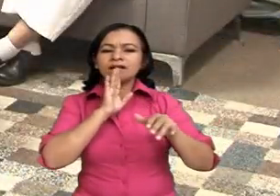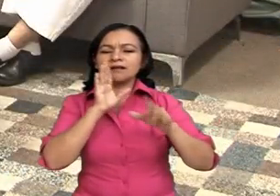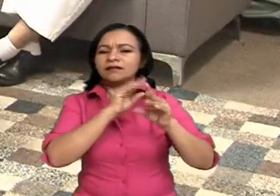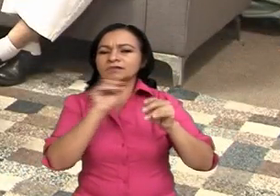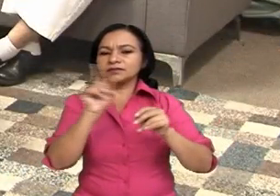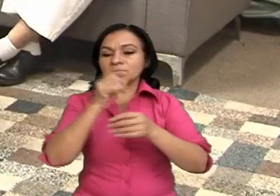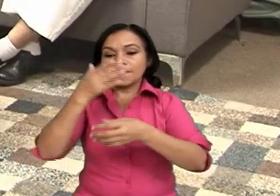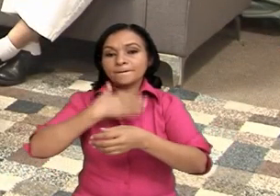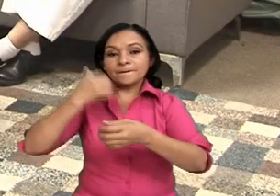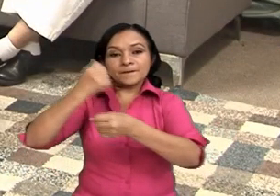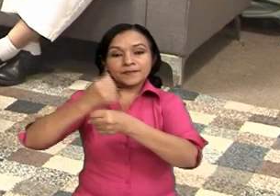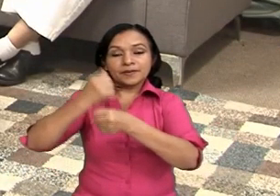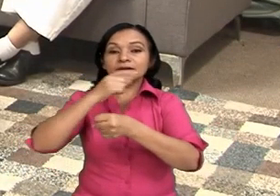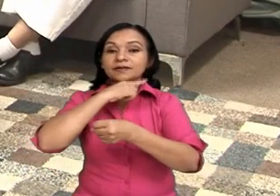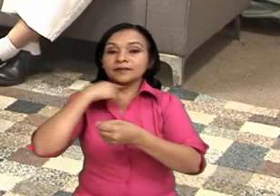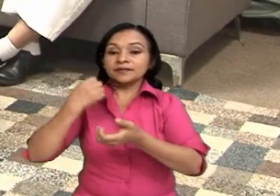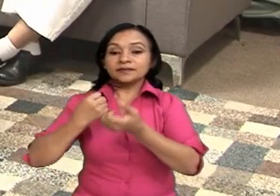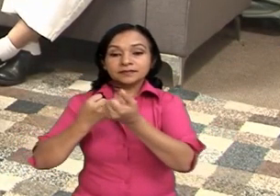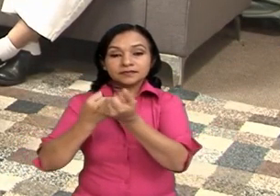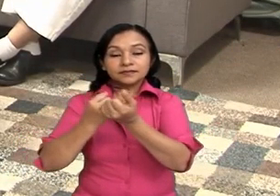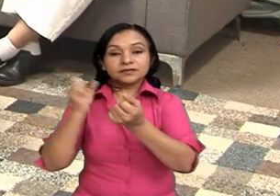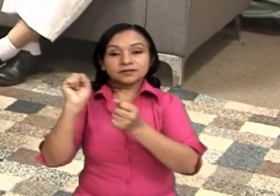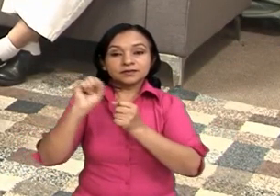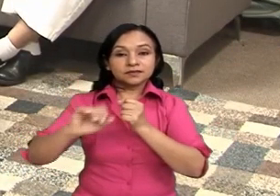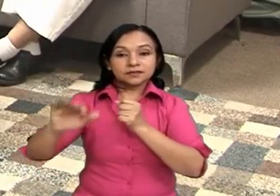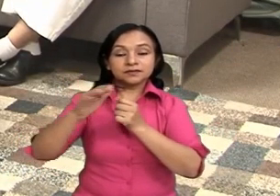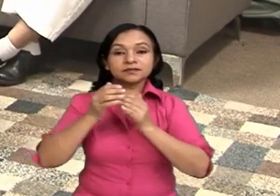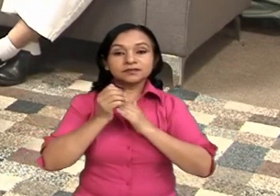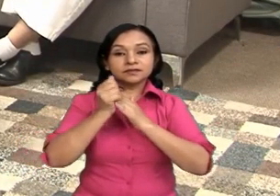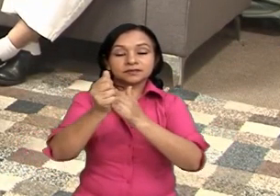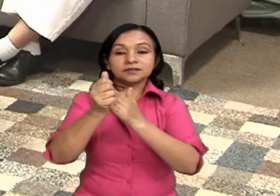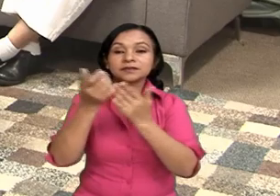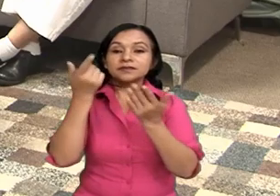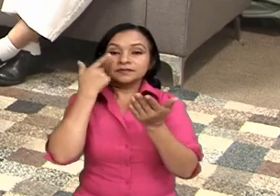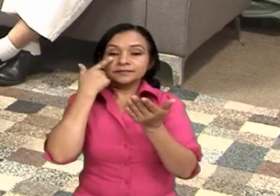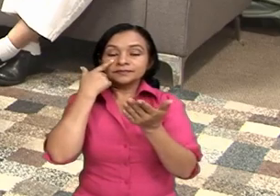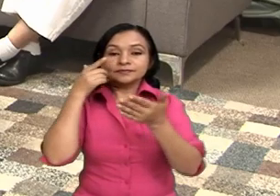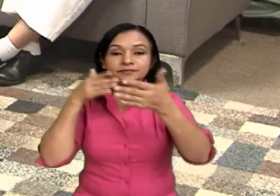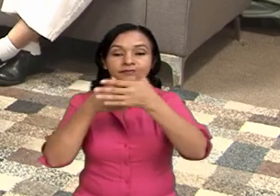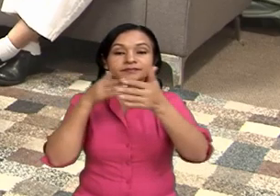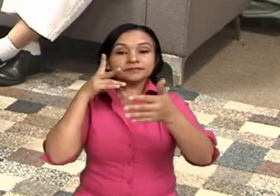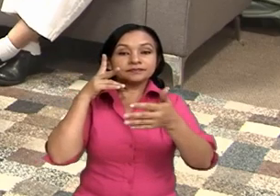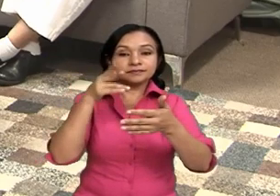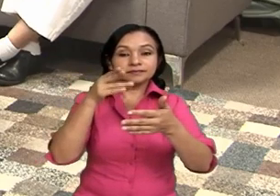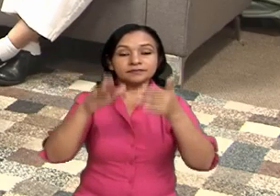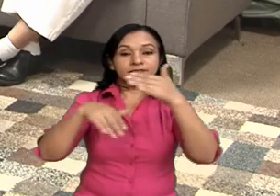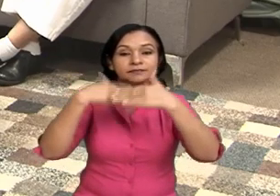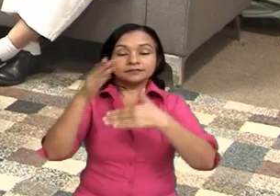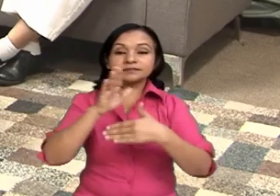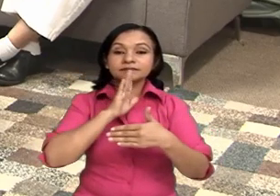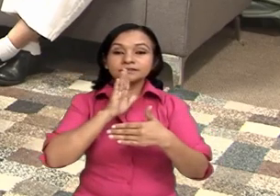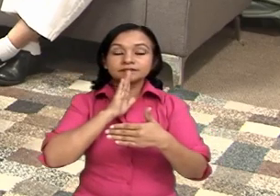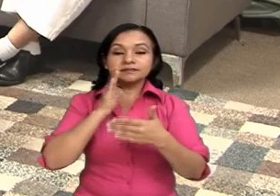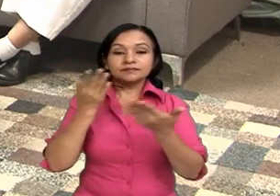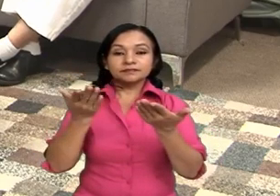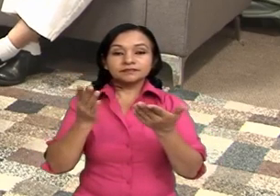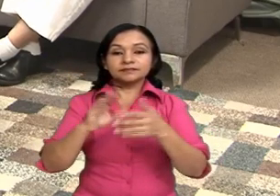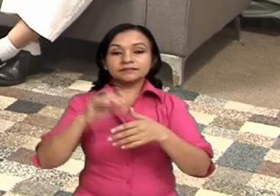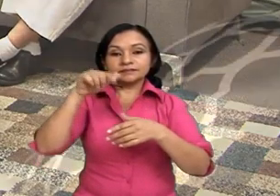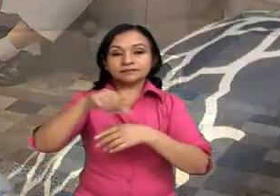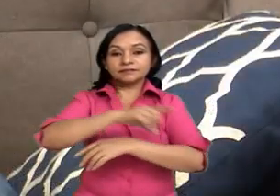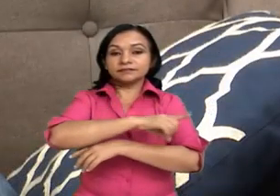hacer operativas las realidades que nos ayudan a construir una nueva sociedad? Dejo este planteamiento en el aire y tenemos que hacer una pausa para que al volver tener sus impresiones. Nosotros